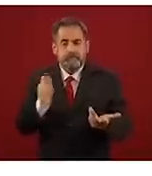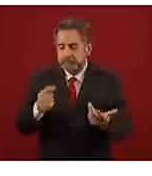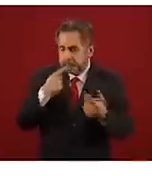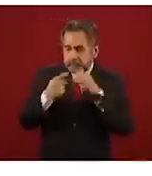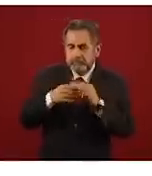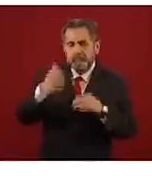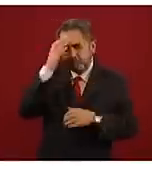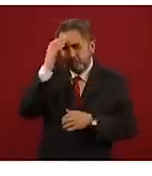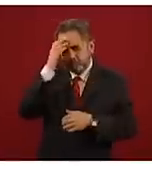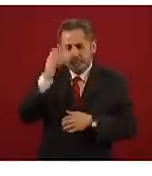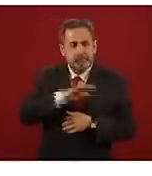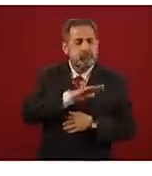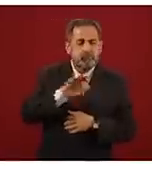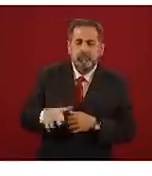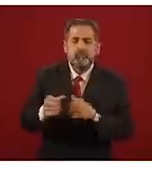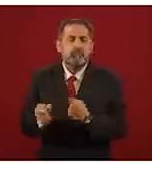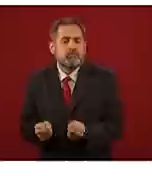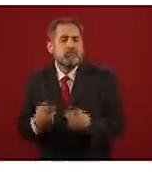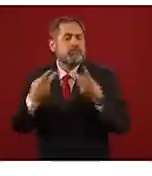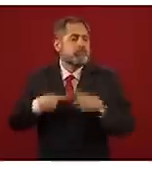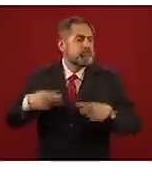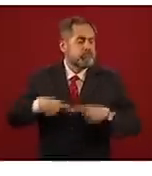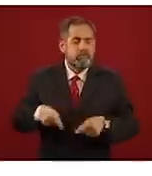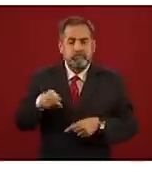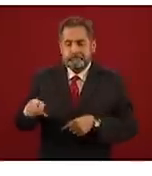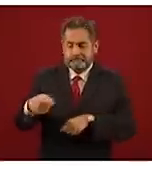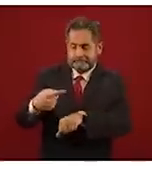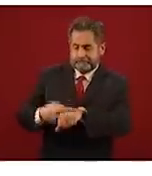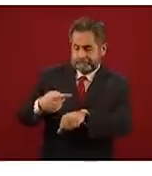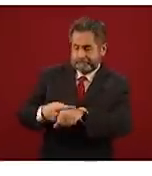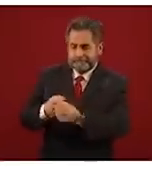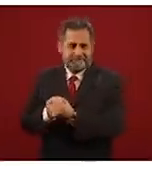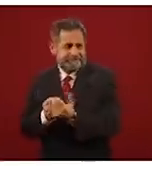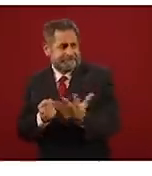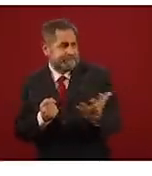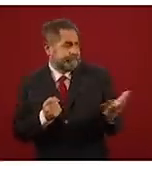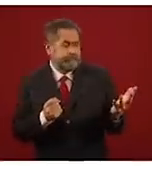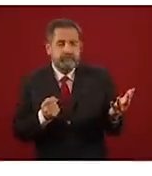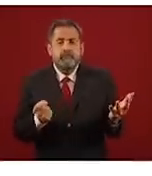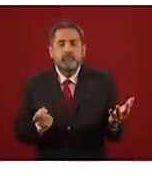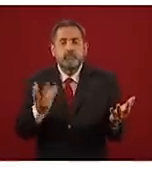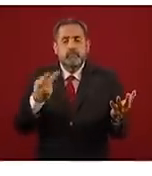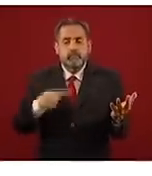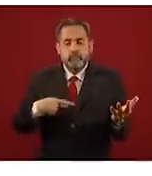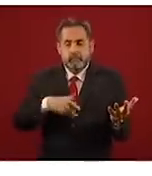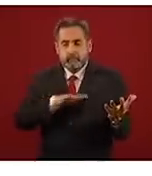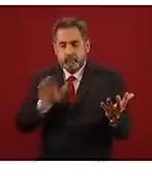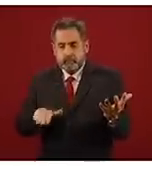técnicamente conocemos como letalidad, es decir, cuántas personas mueren, de cuántas se conoce que tienen enfermedad reconocida,